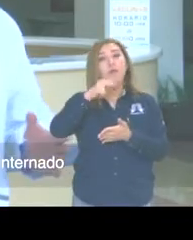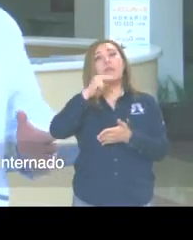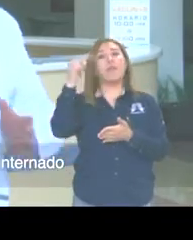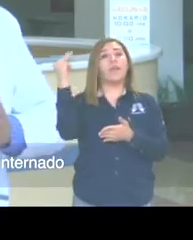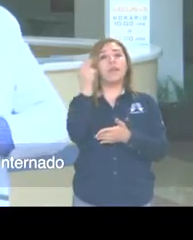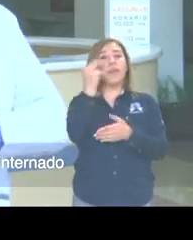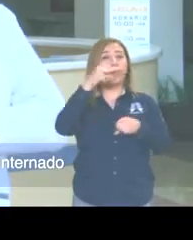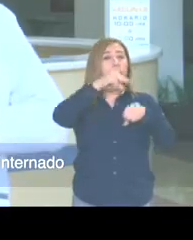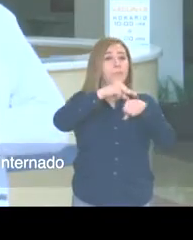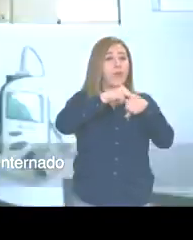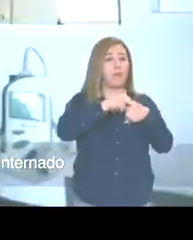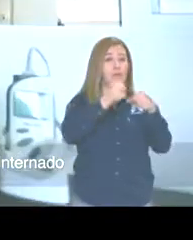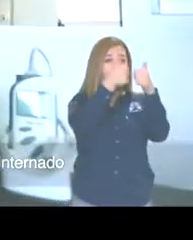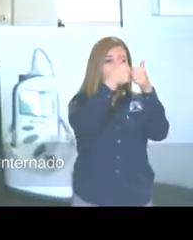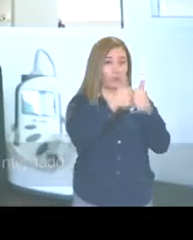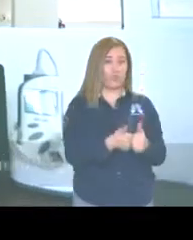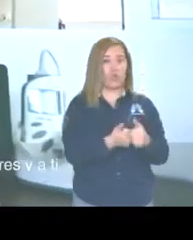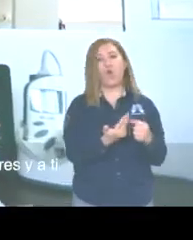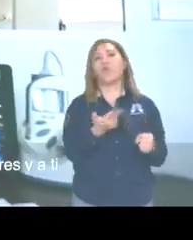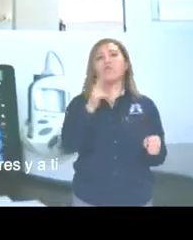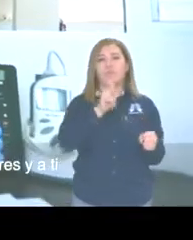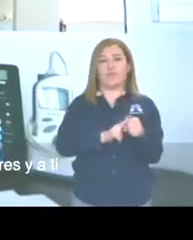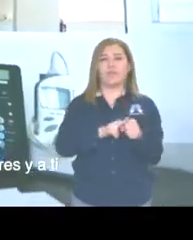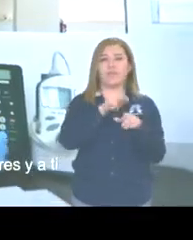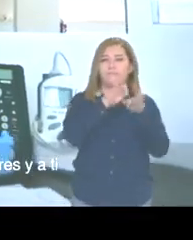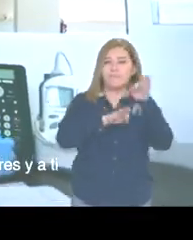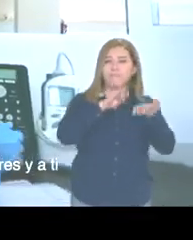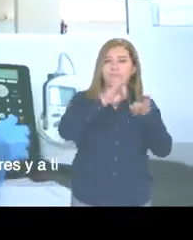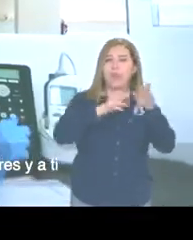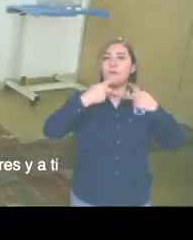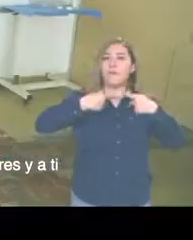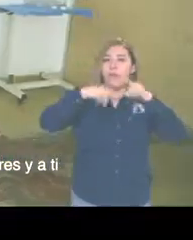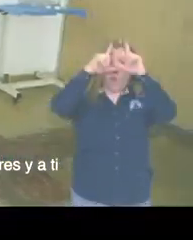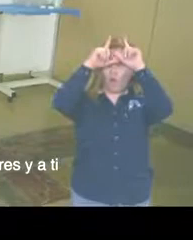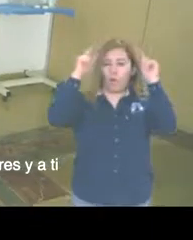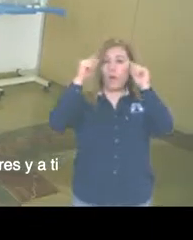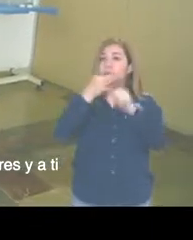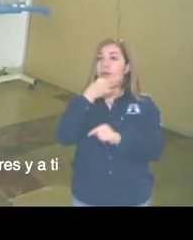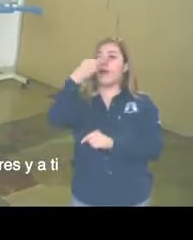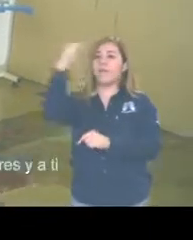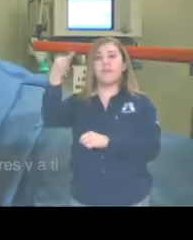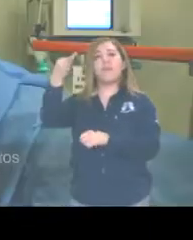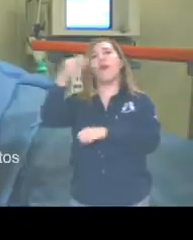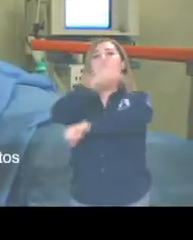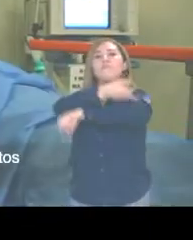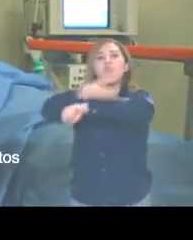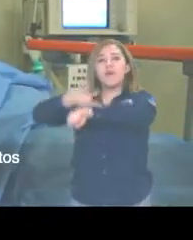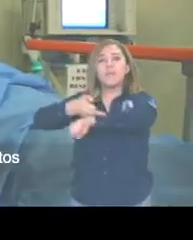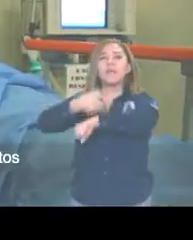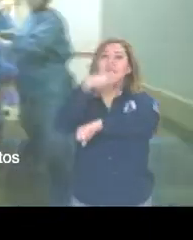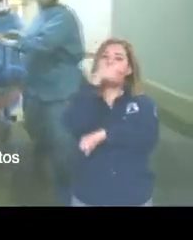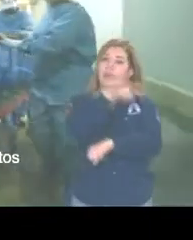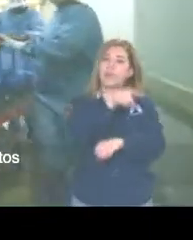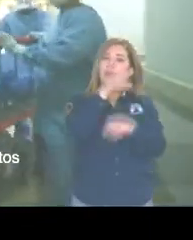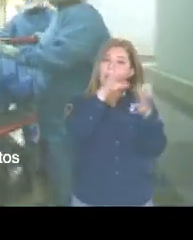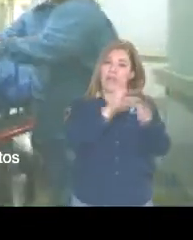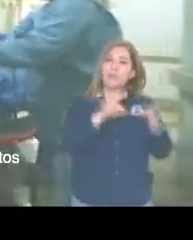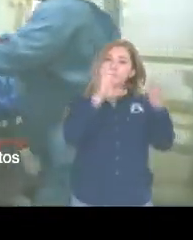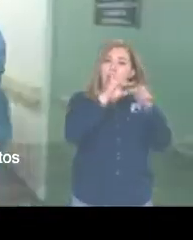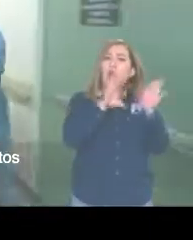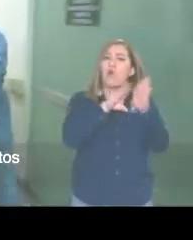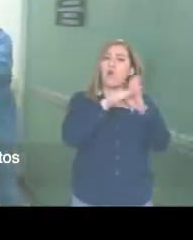médico deberás de permanecer internado, el personal del hospital informará a tus familiares y a ti del protocolo de manejo